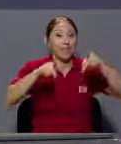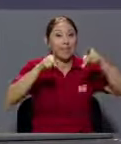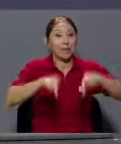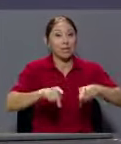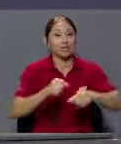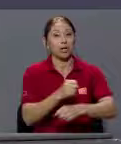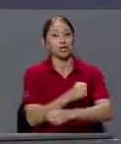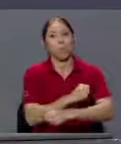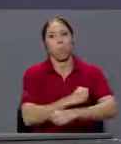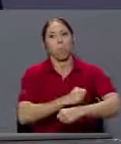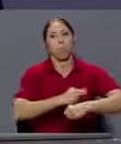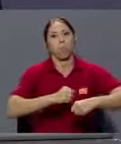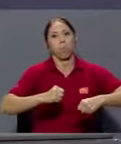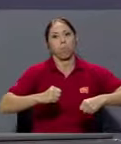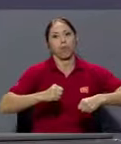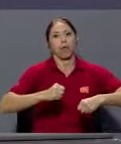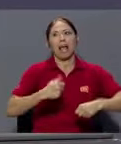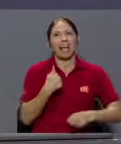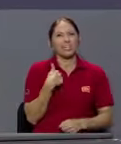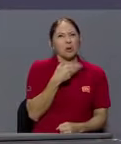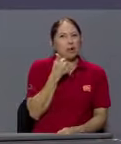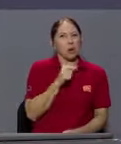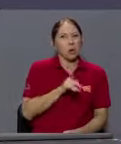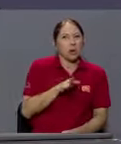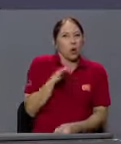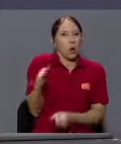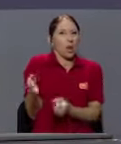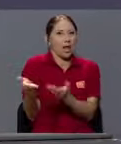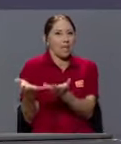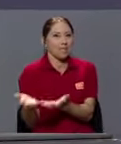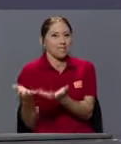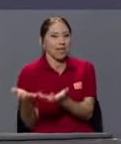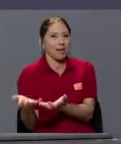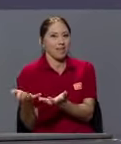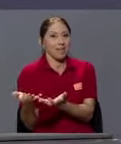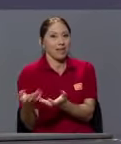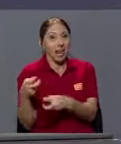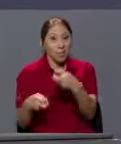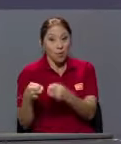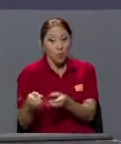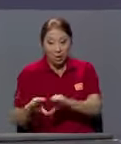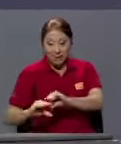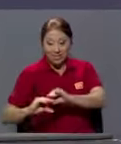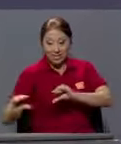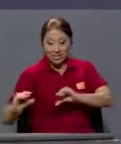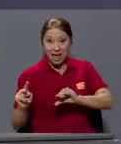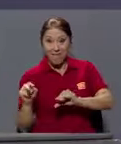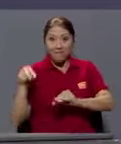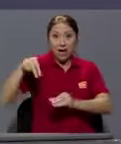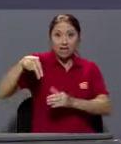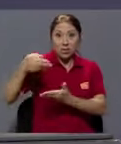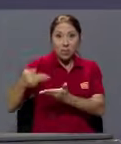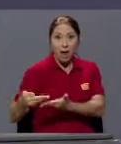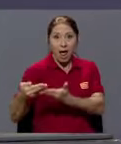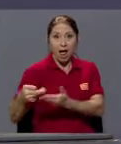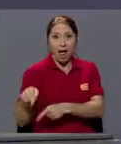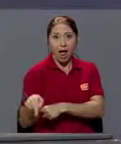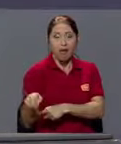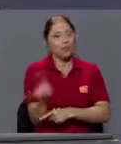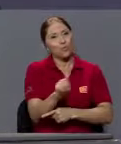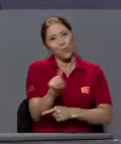aliviana uno no pesándose todos los días, ¿verdad? No está en la báscula ahí el tema. No obstante,